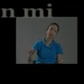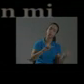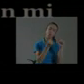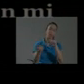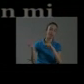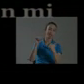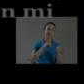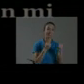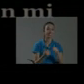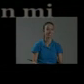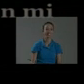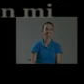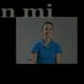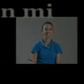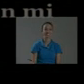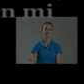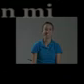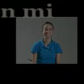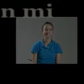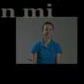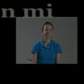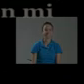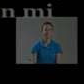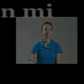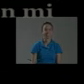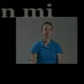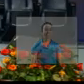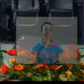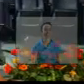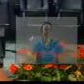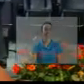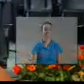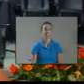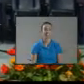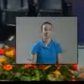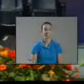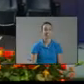Me sale a recibir, papi, papi, papi, hola, papito. ¿Qué me trajiste?